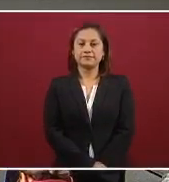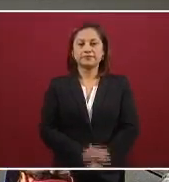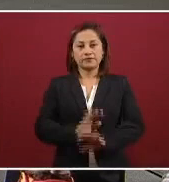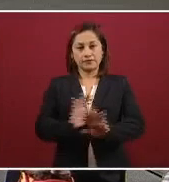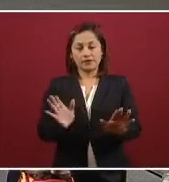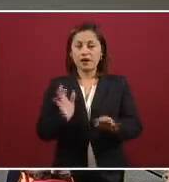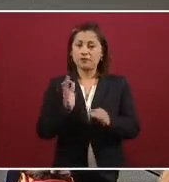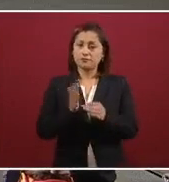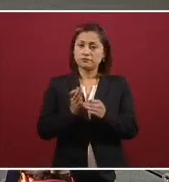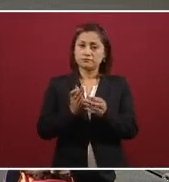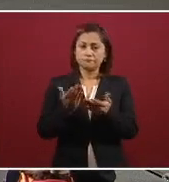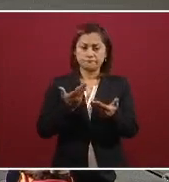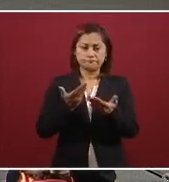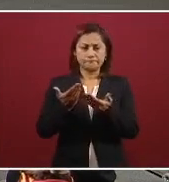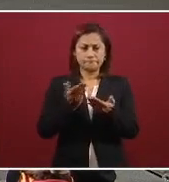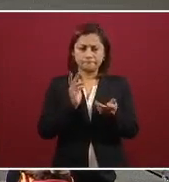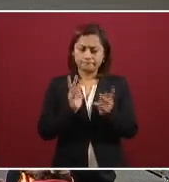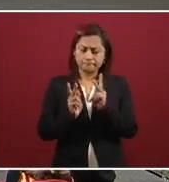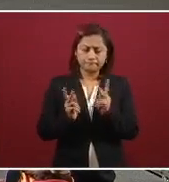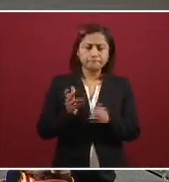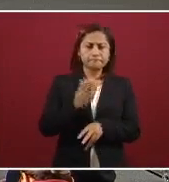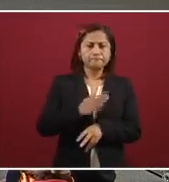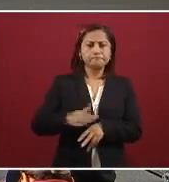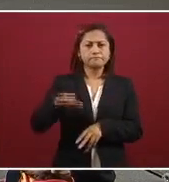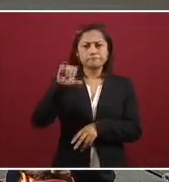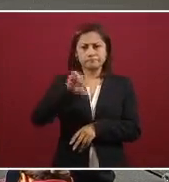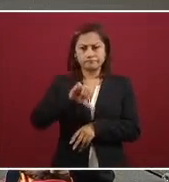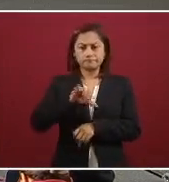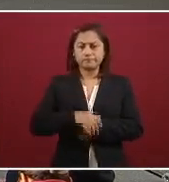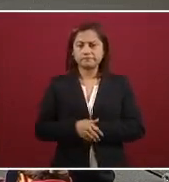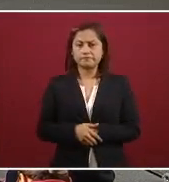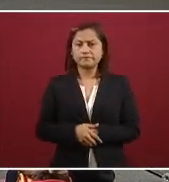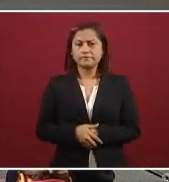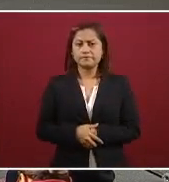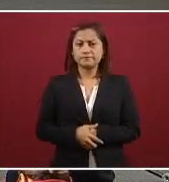conversar el día de hoy. Vamos a